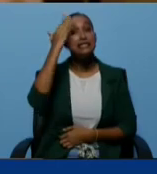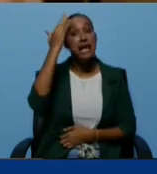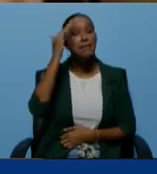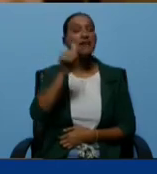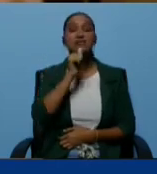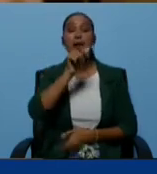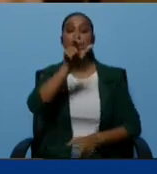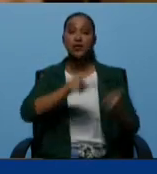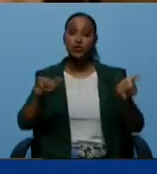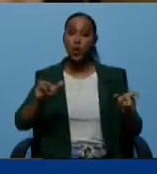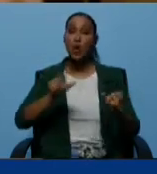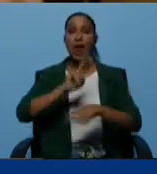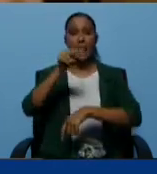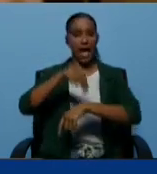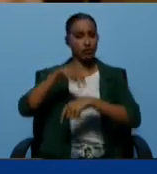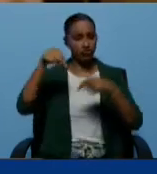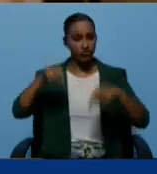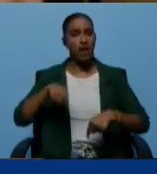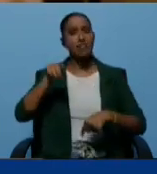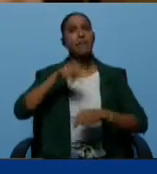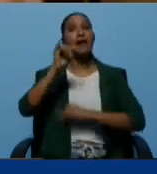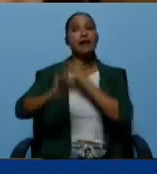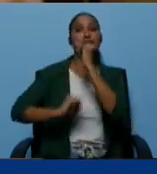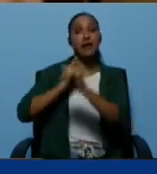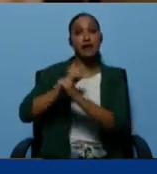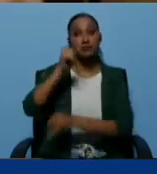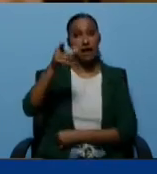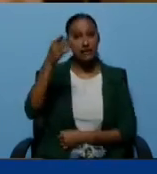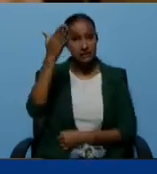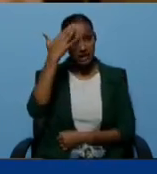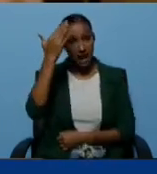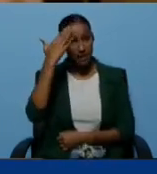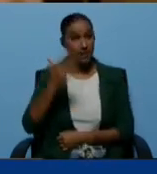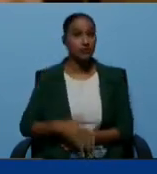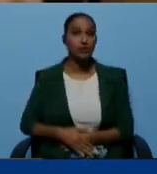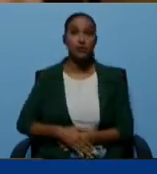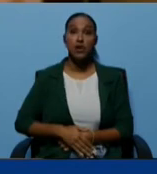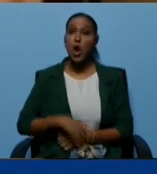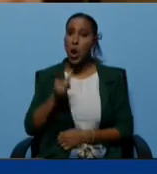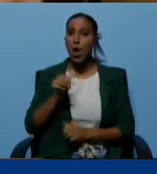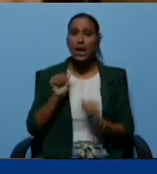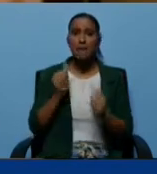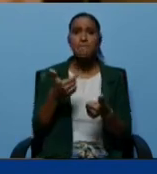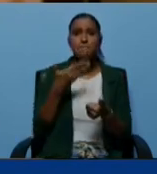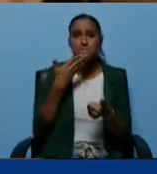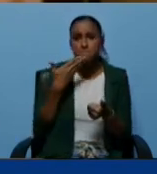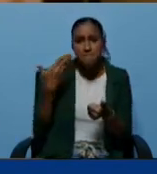internacional. Lo ocurrido, usted lo ha dicho, no es una sorpresa.